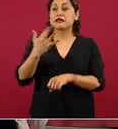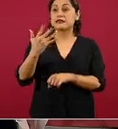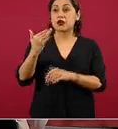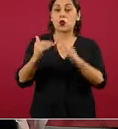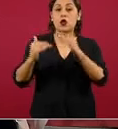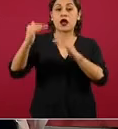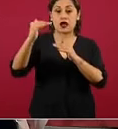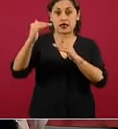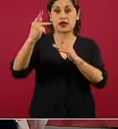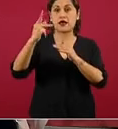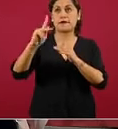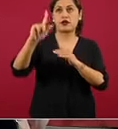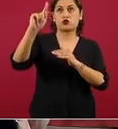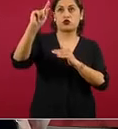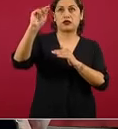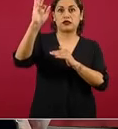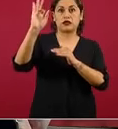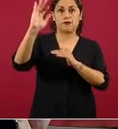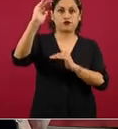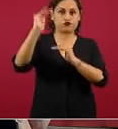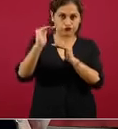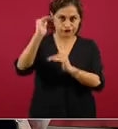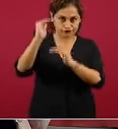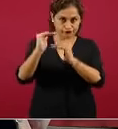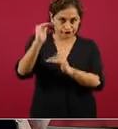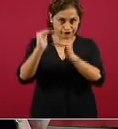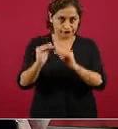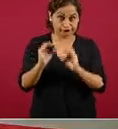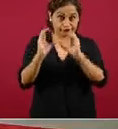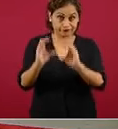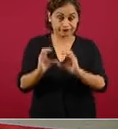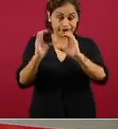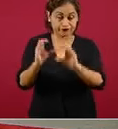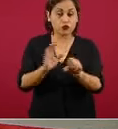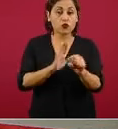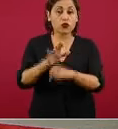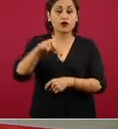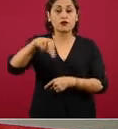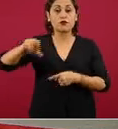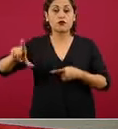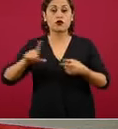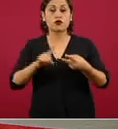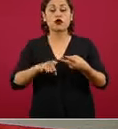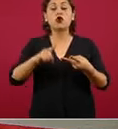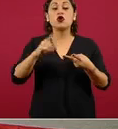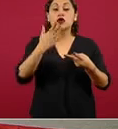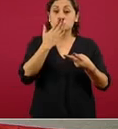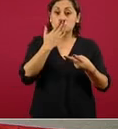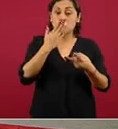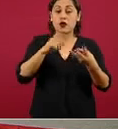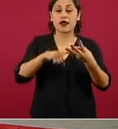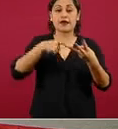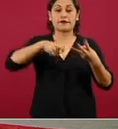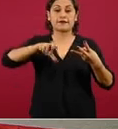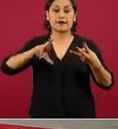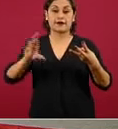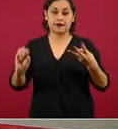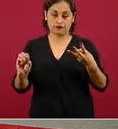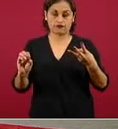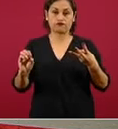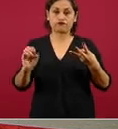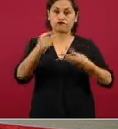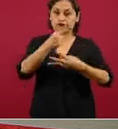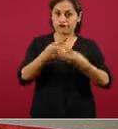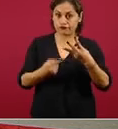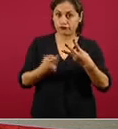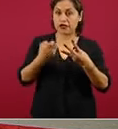de 70, que hemos marcado también como un nivel de precaución: Nuevo León, Sonora y Quintana Roo. Estos estados son los que tienen